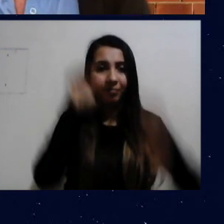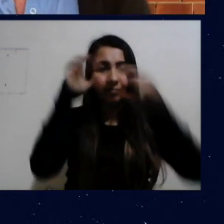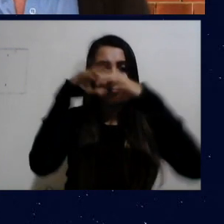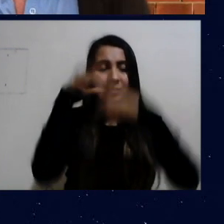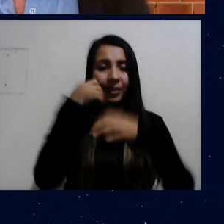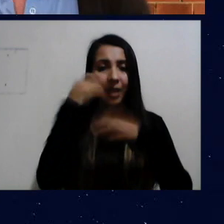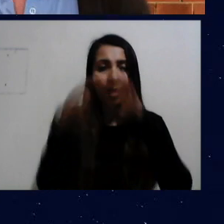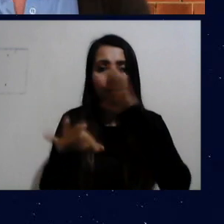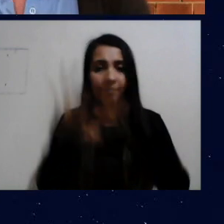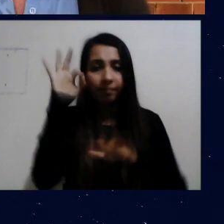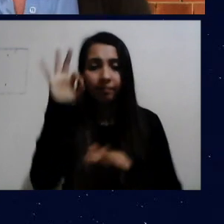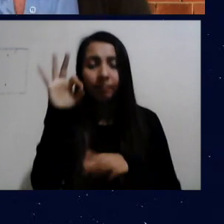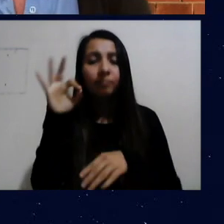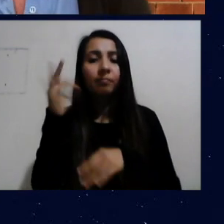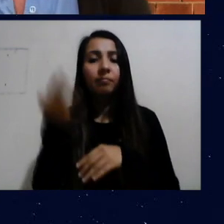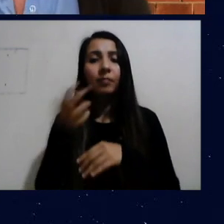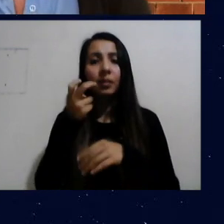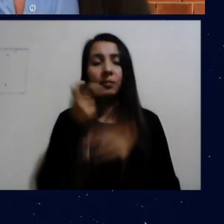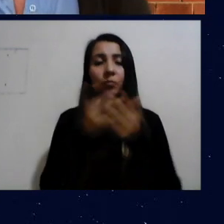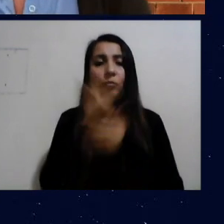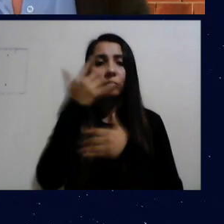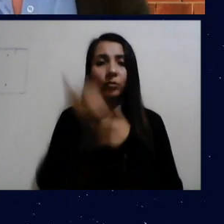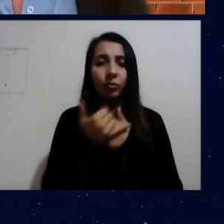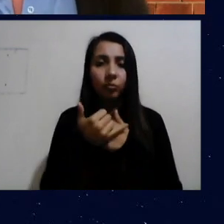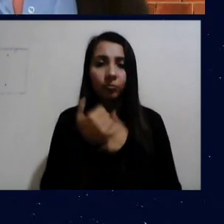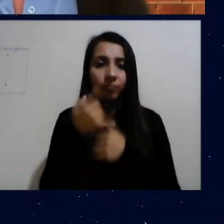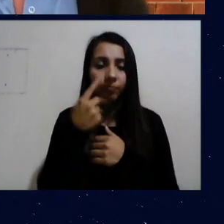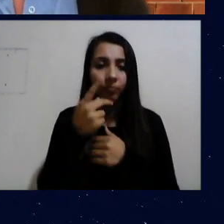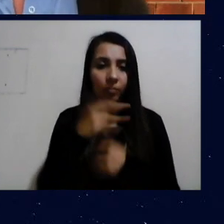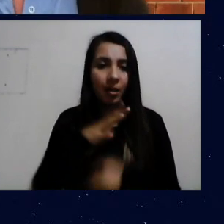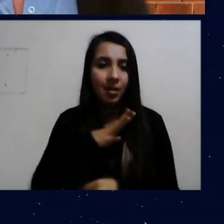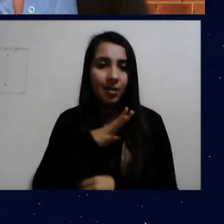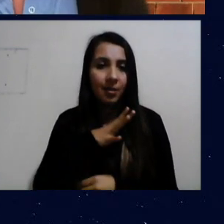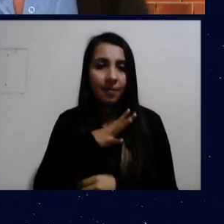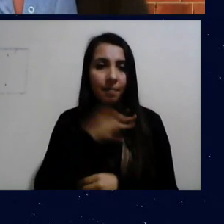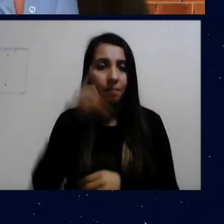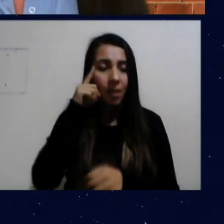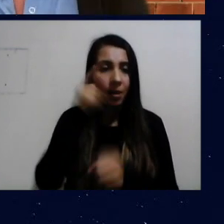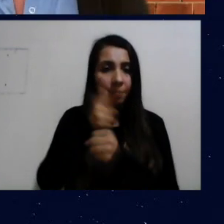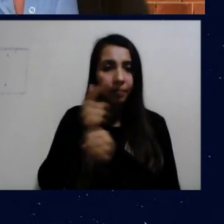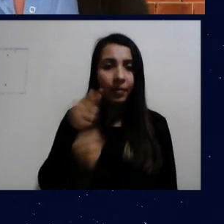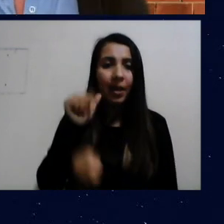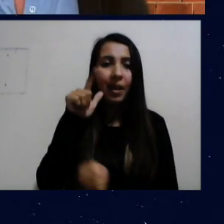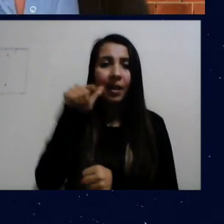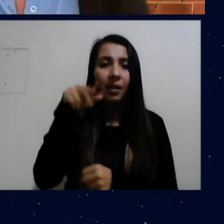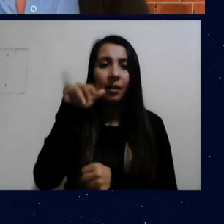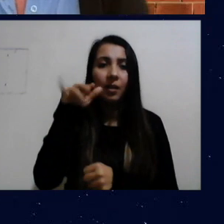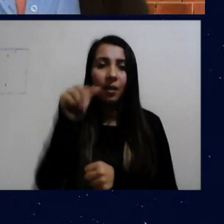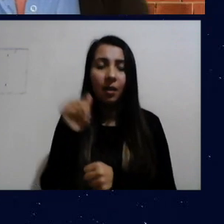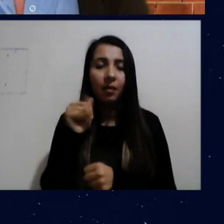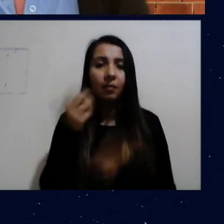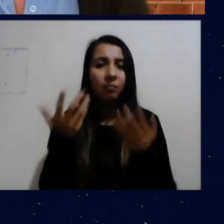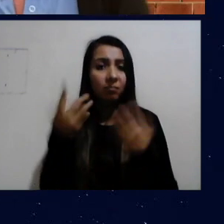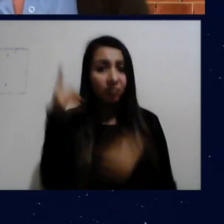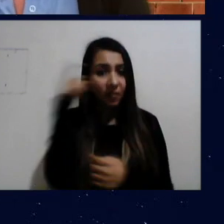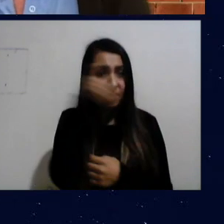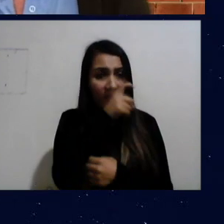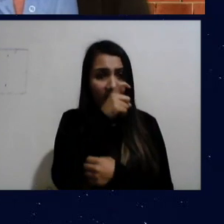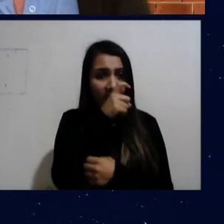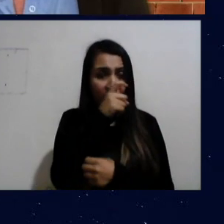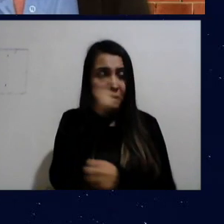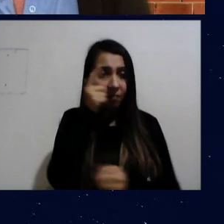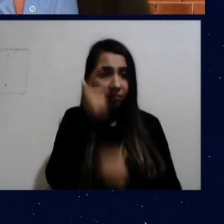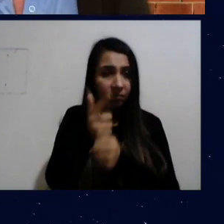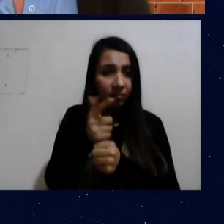para detectar alanina. Entonces, ¿qué tan difícil será detectar alanina también, ¿no? ¿Y por qué